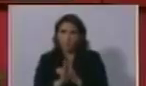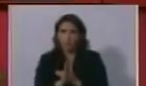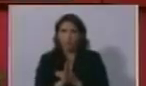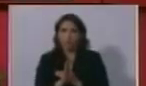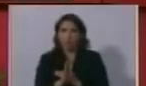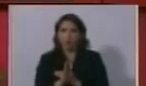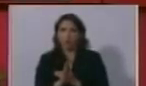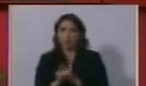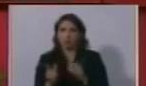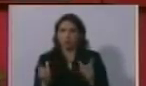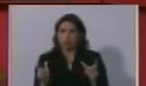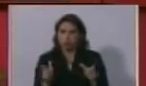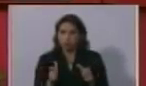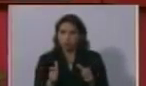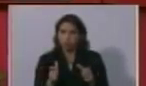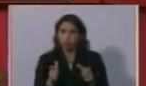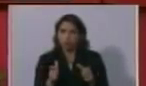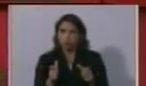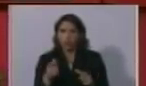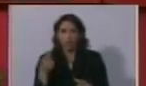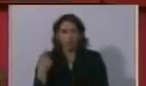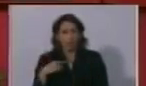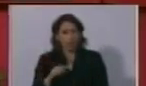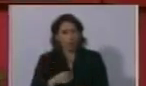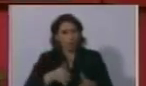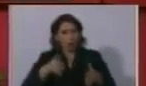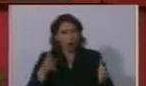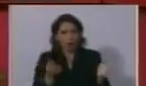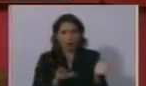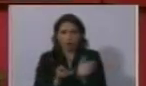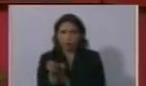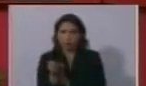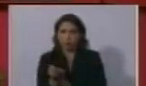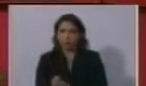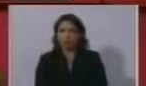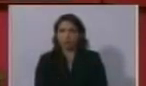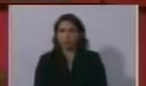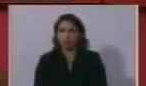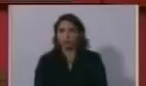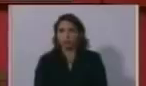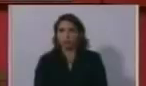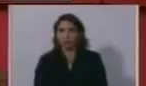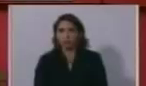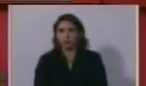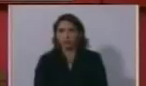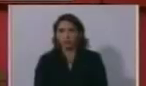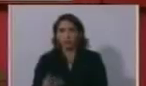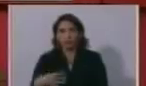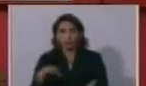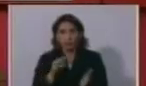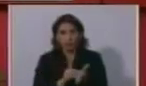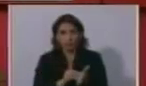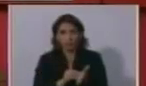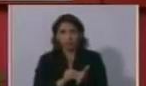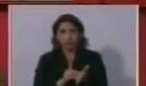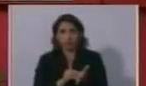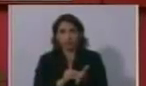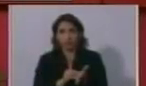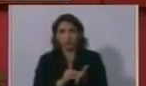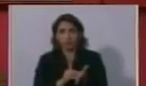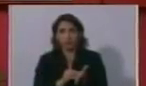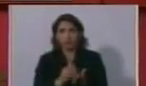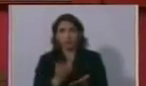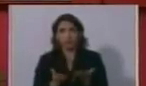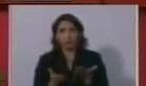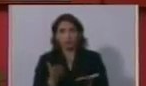pequeño, pero tenemos una gran dignidad. Y se lo volvemos a decir. Es probable que entren a